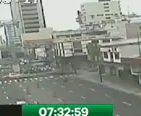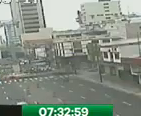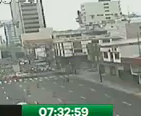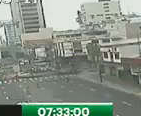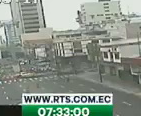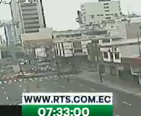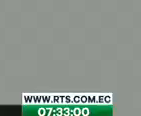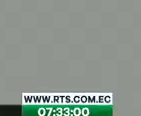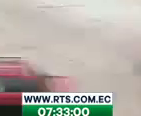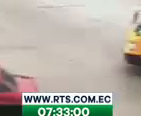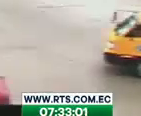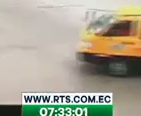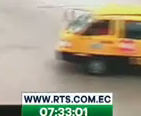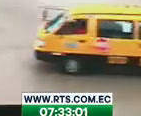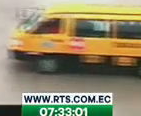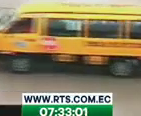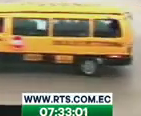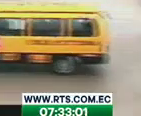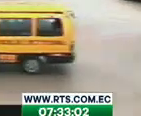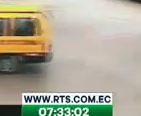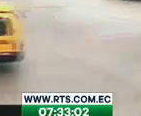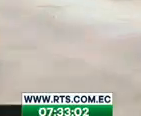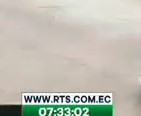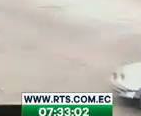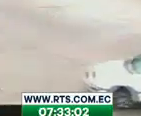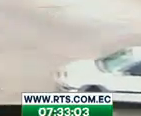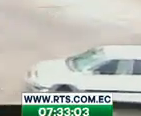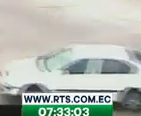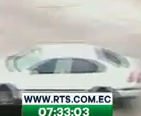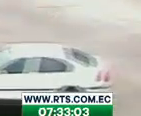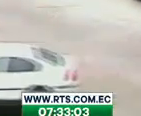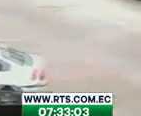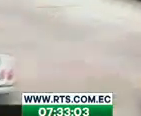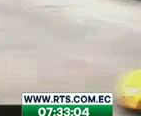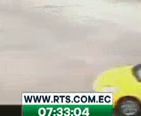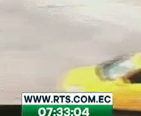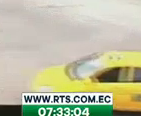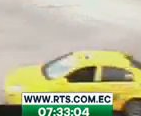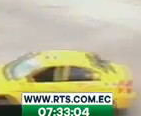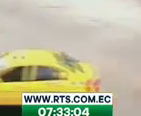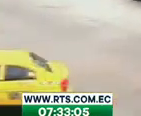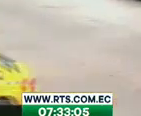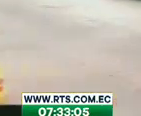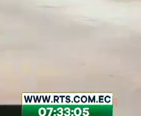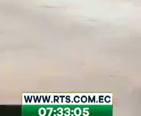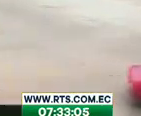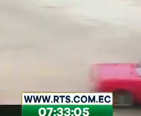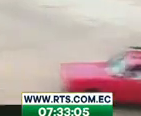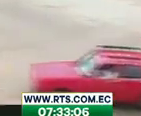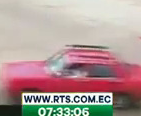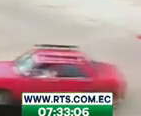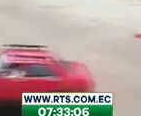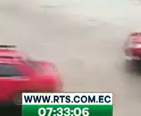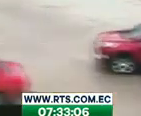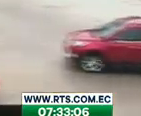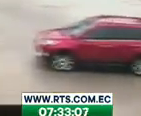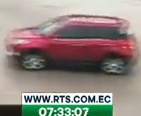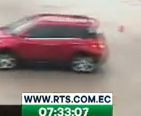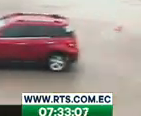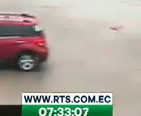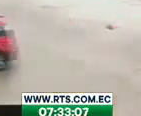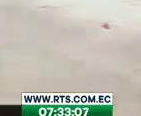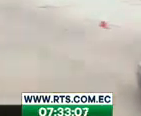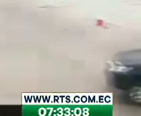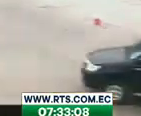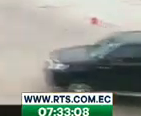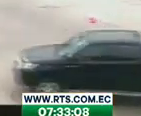de la ciudad, por favor. Qué bonita mi ciudad, Luisa. ¿Le gusta, abogado? Qué linda la ciudad de Guayaquil. A ver, ahí lo quiero ver. ¿Dónde estamos allí?